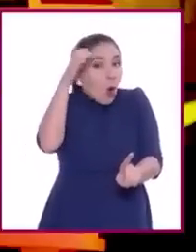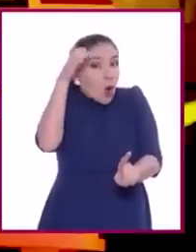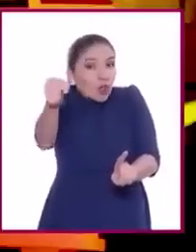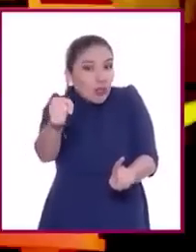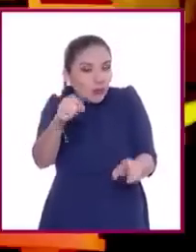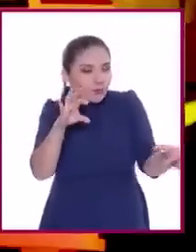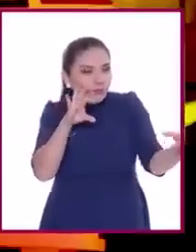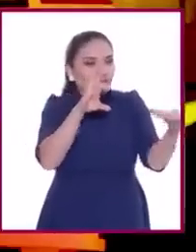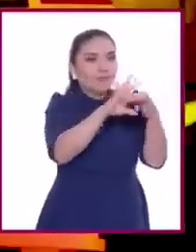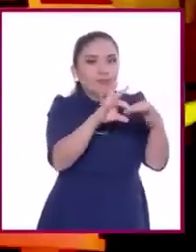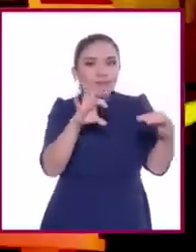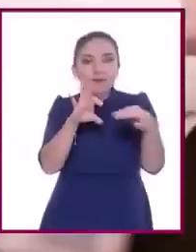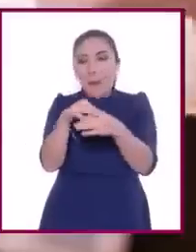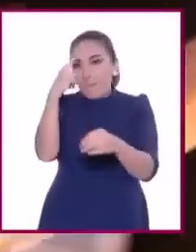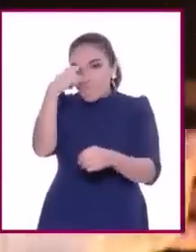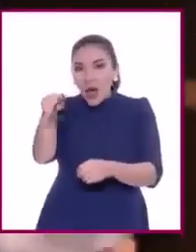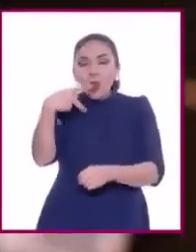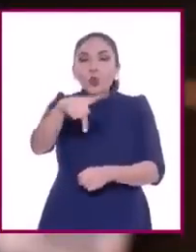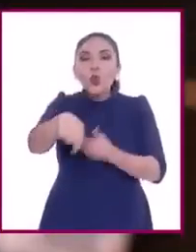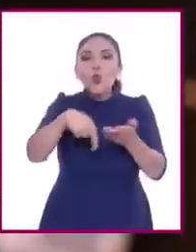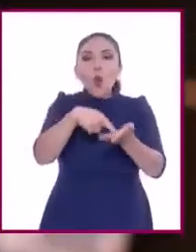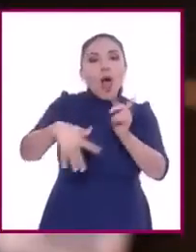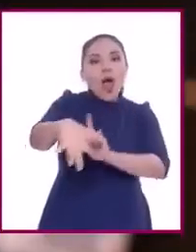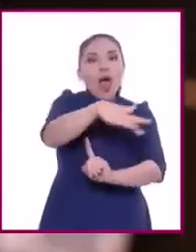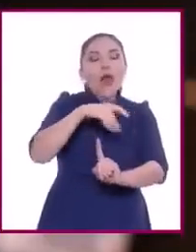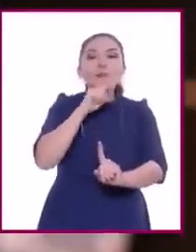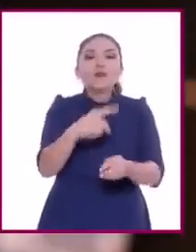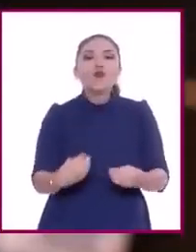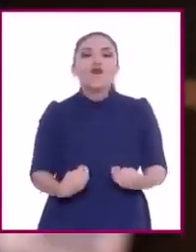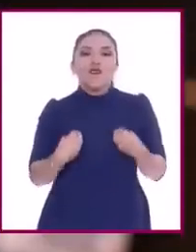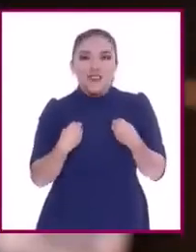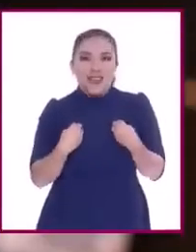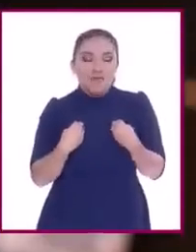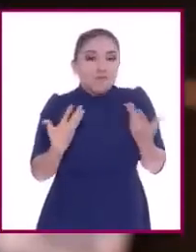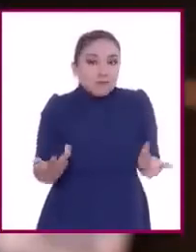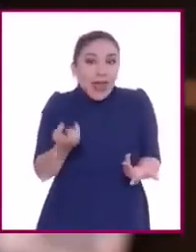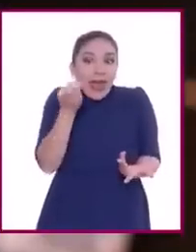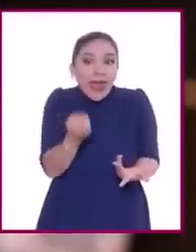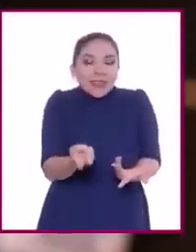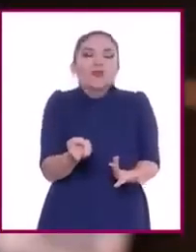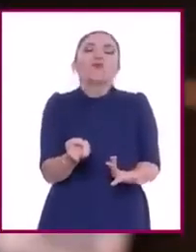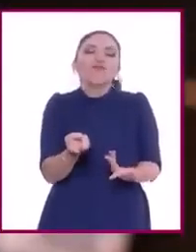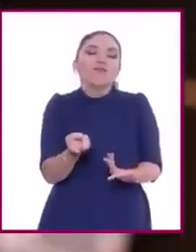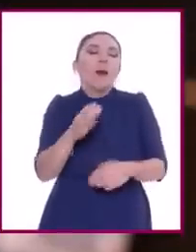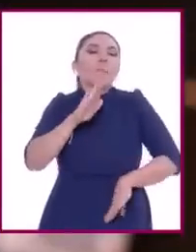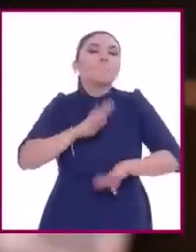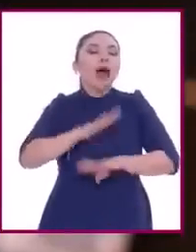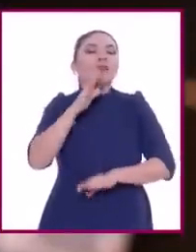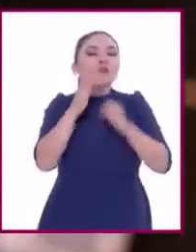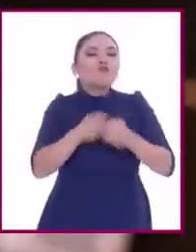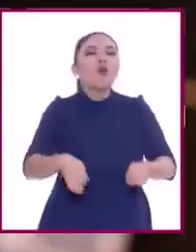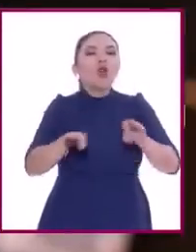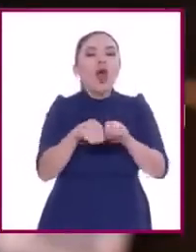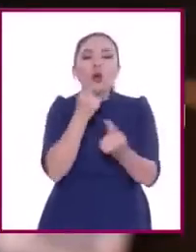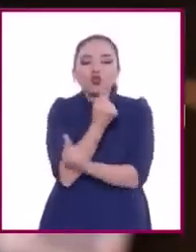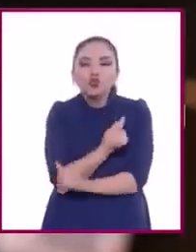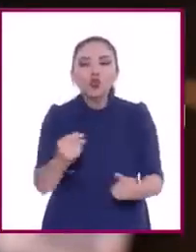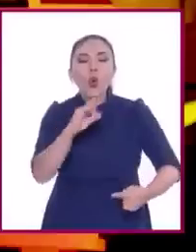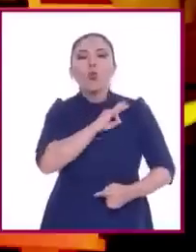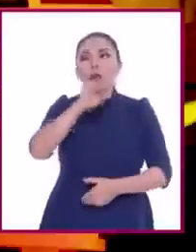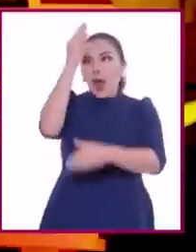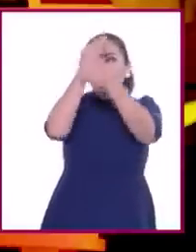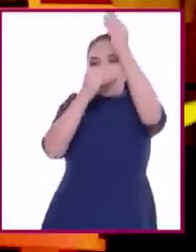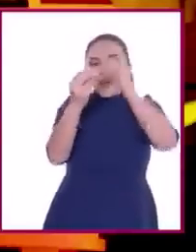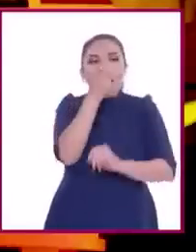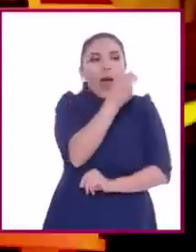conceptos que se está tratando el proyecto dentro de las cuestiones del entorno que están que están viviendo porque de esa manera es mucho más es significativo para el estudiante